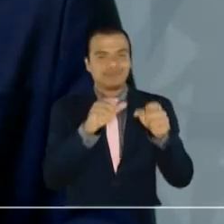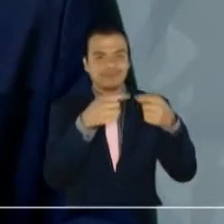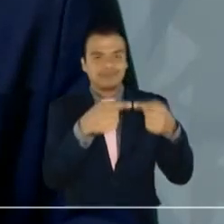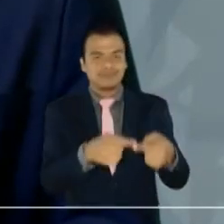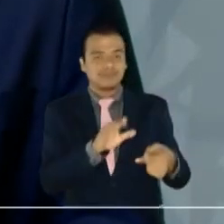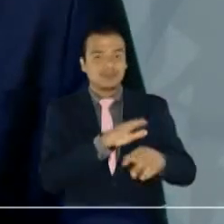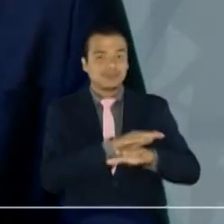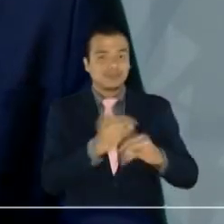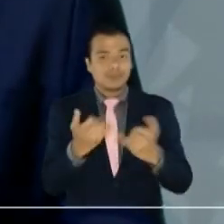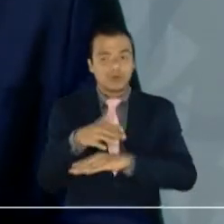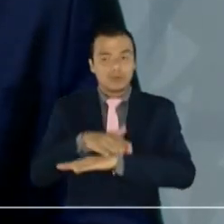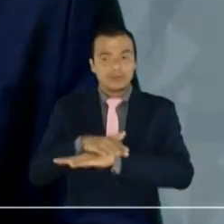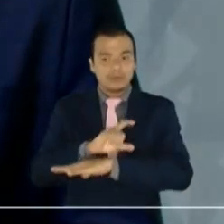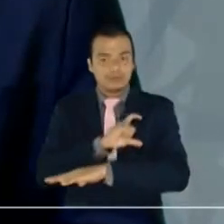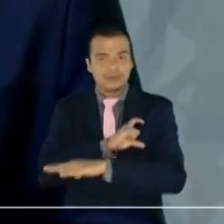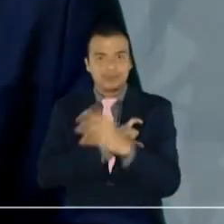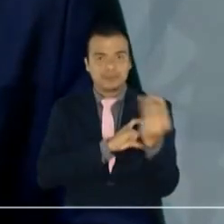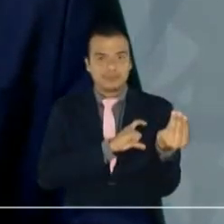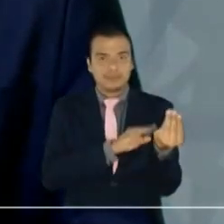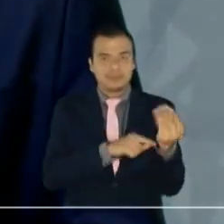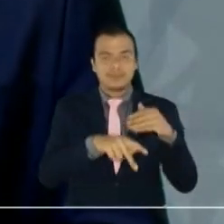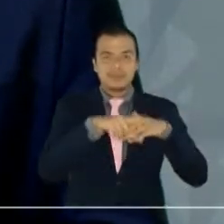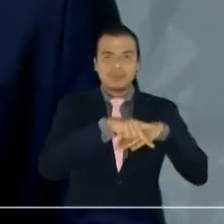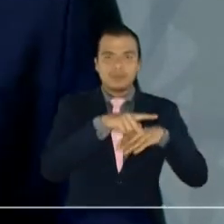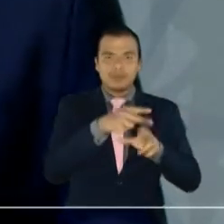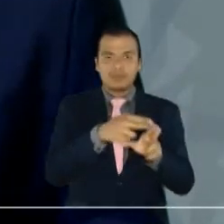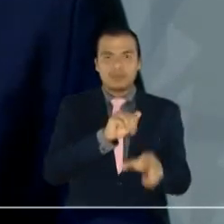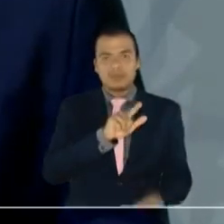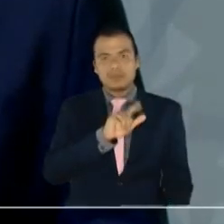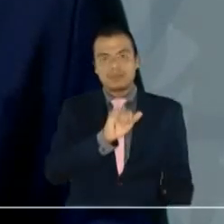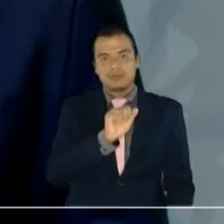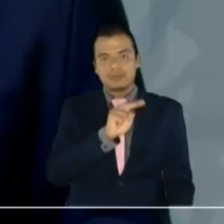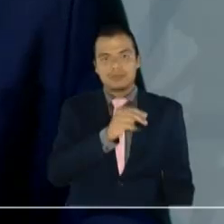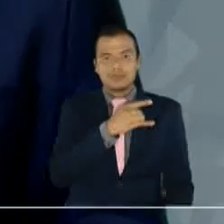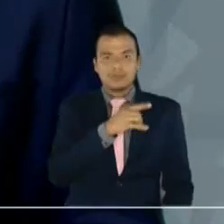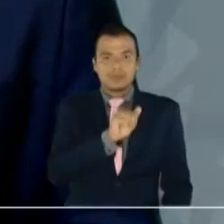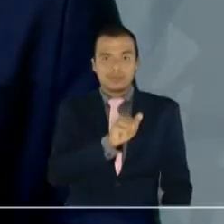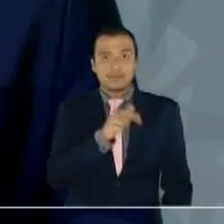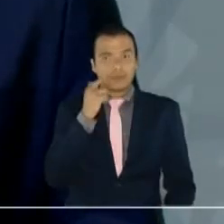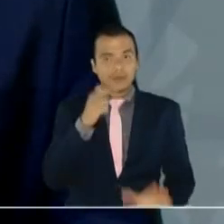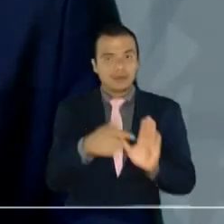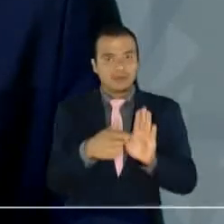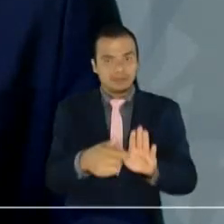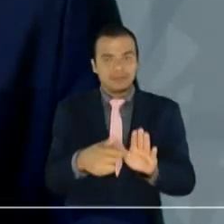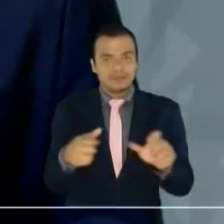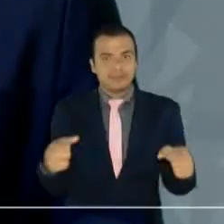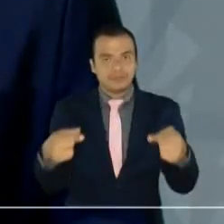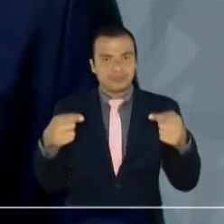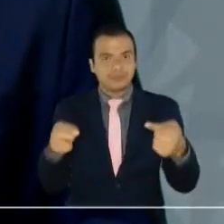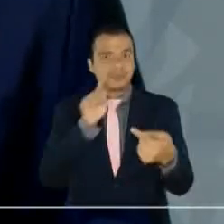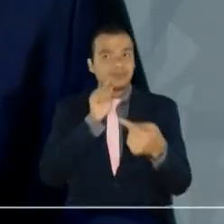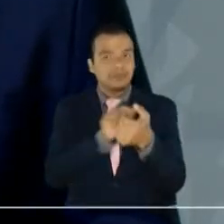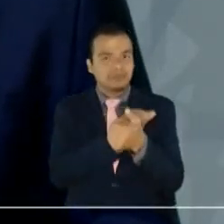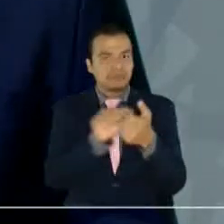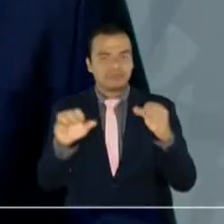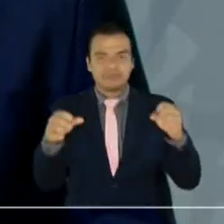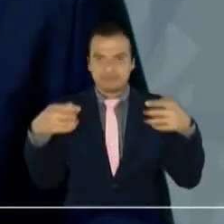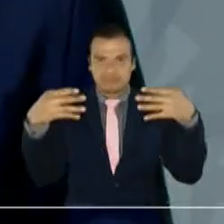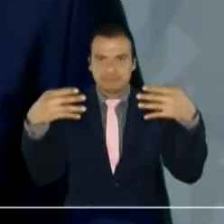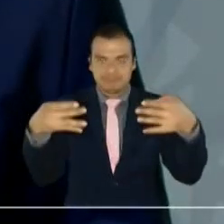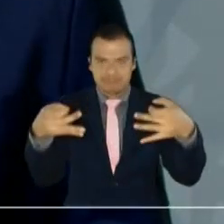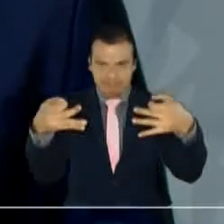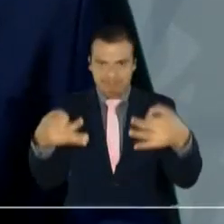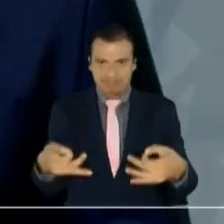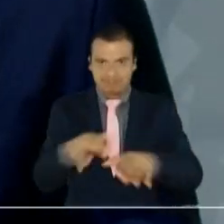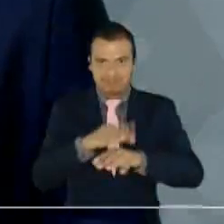John Álvaro Ortiz. Las que ganen el partido avanzarán a cuartos de final del torneo Conmebol, con el patrocinio de Brilla. Las